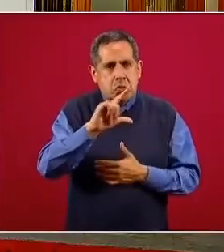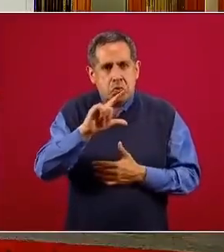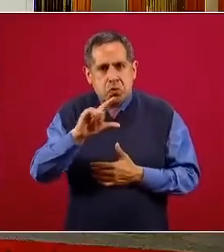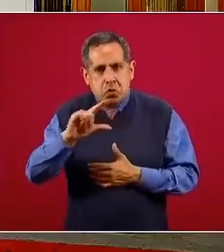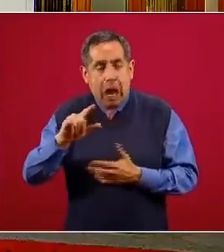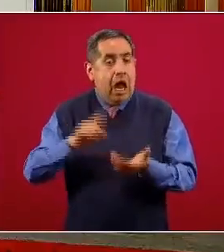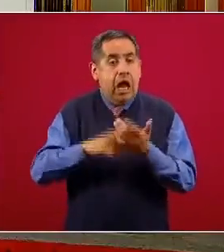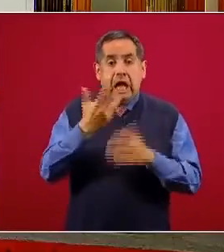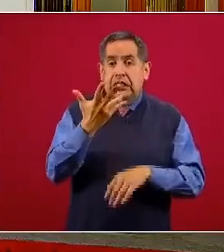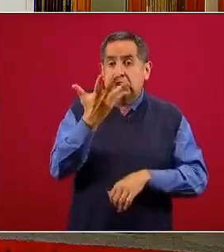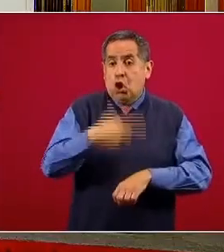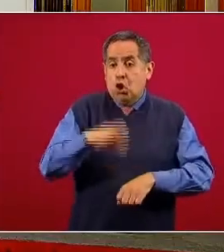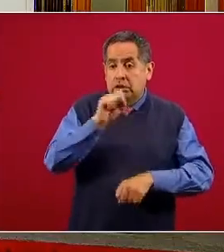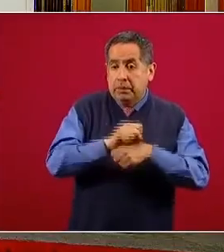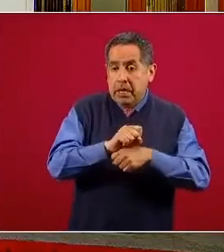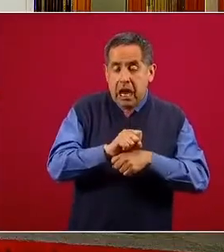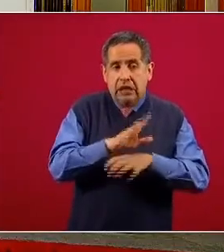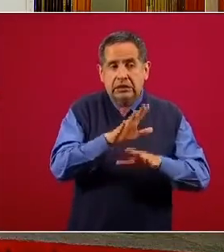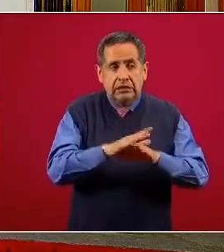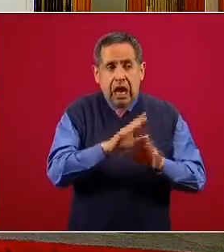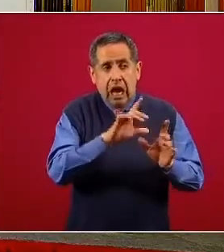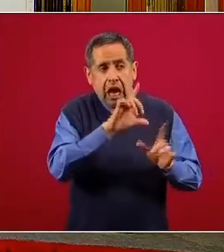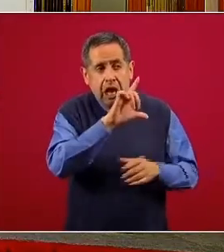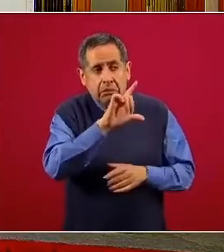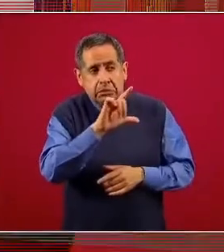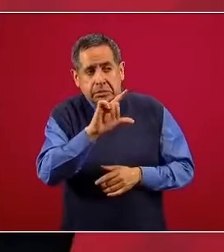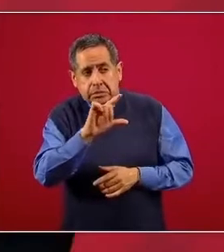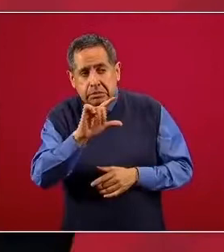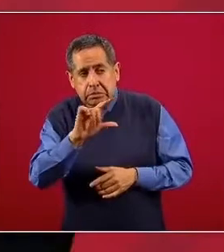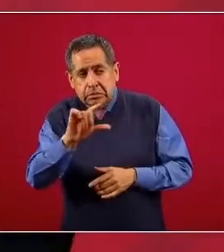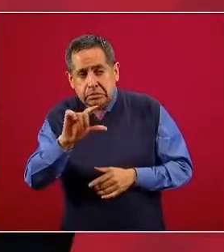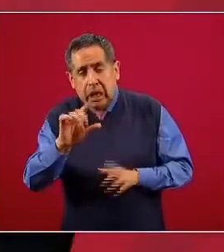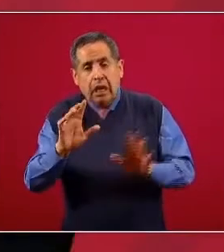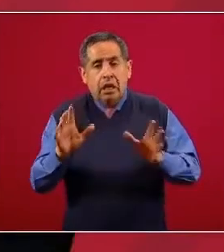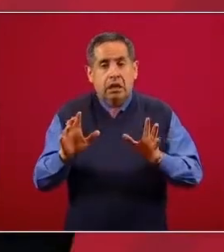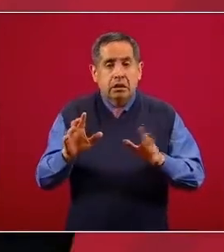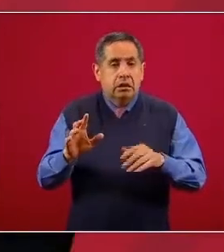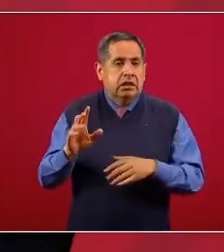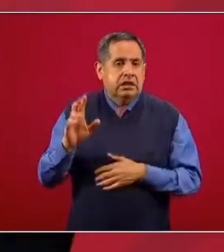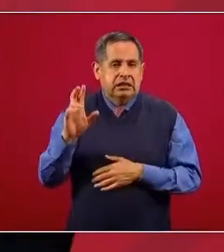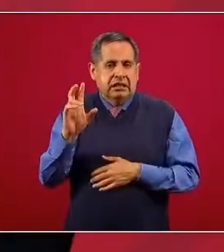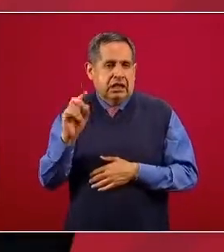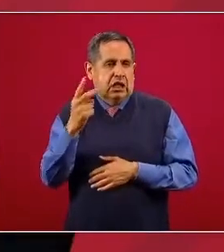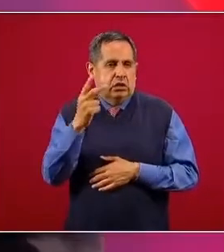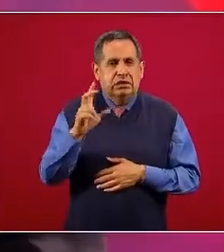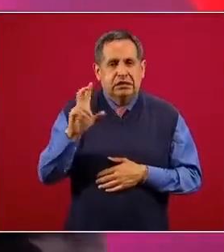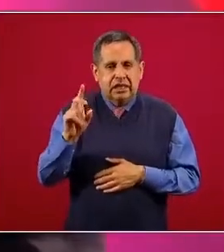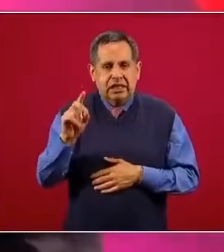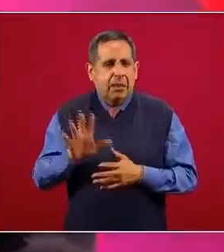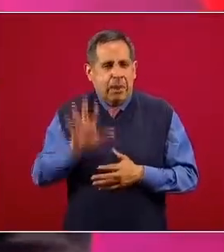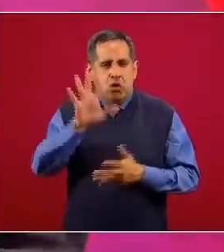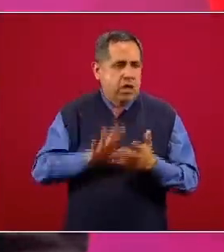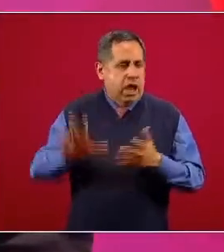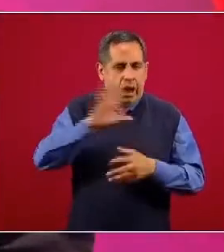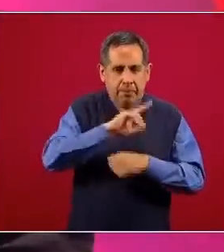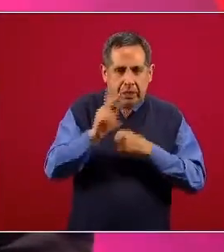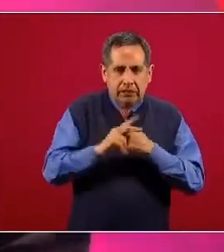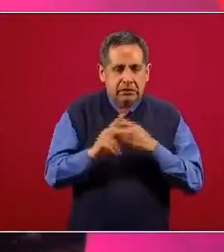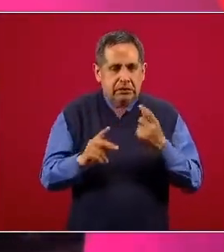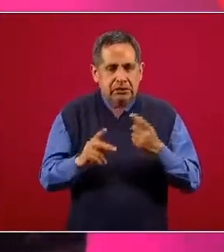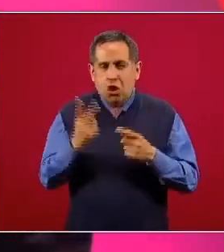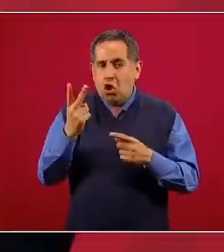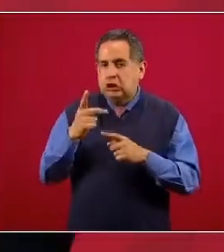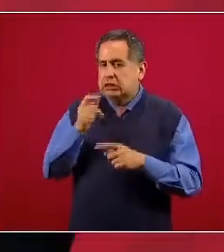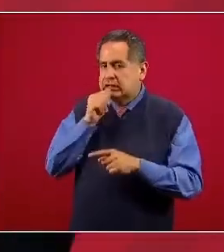5 semanas, en 30 de las entidades federativas, son 32, por lo tanto es casi todo el país, excepto